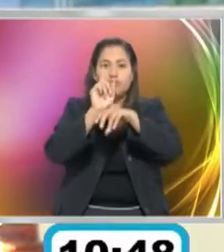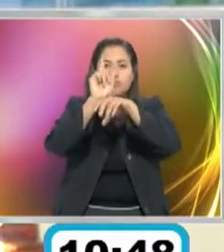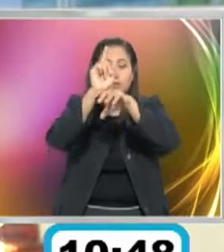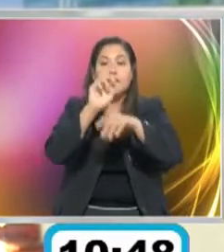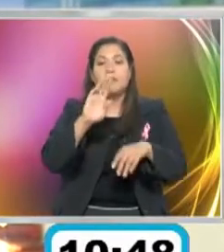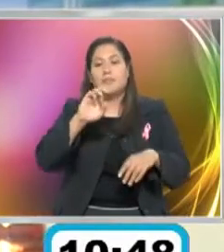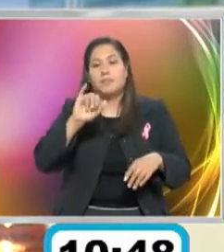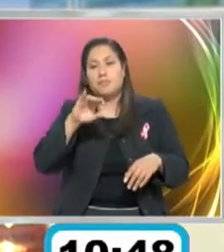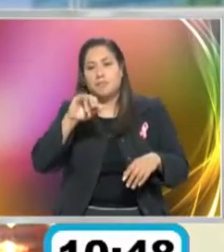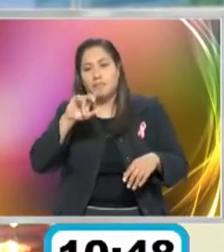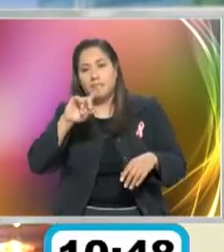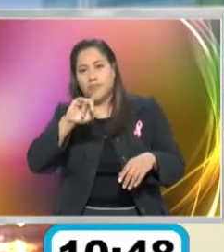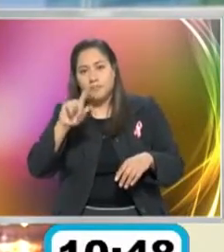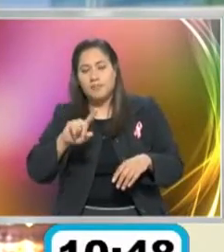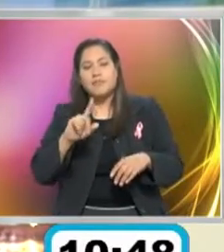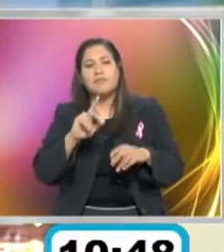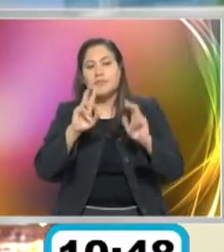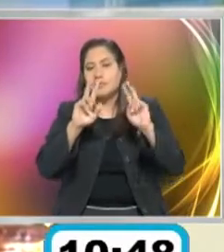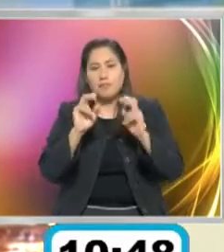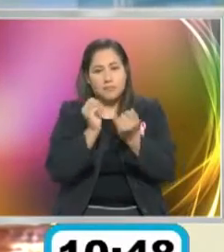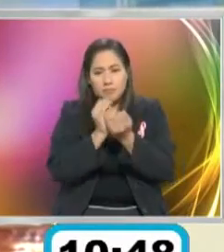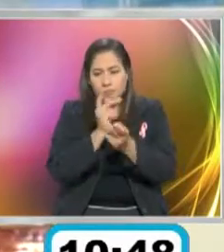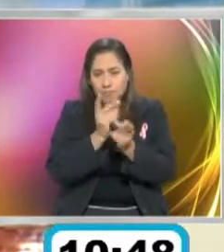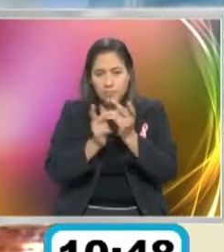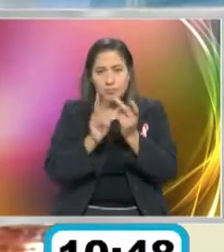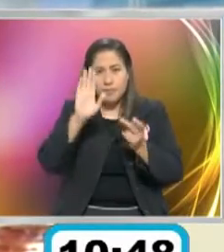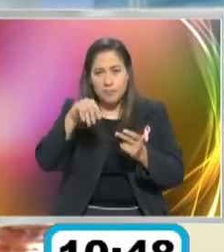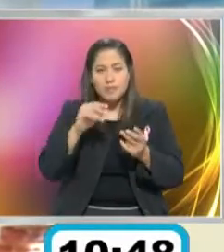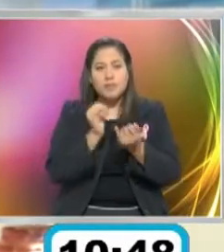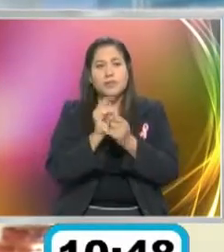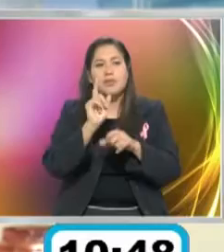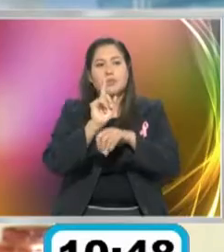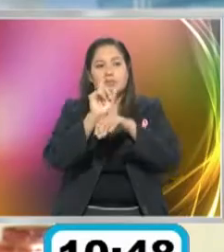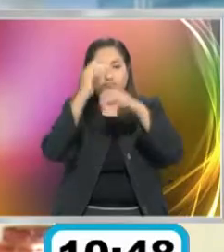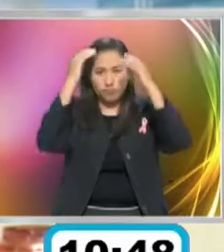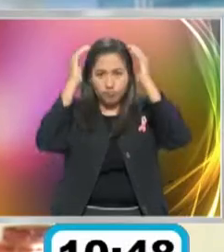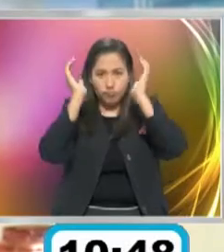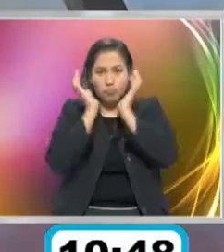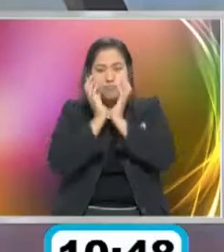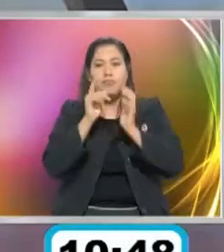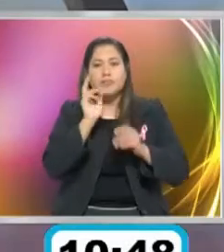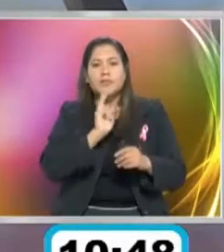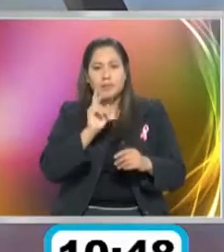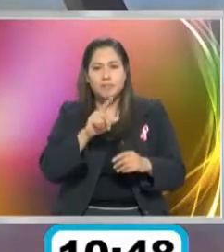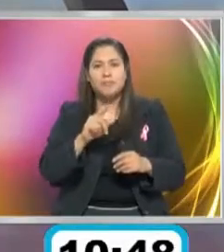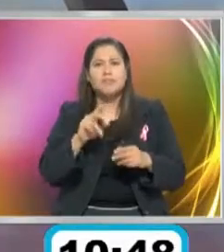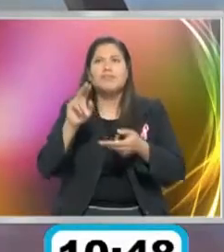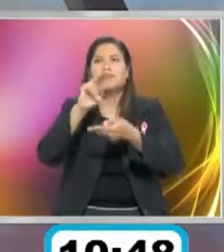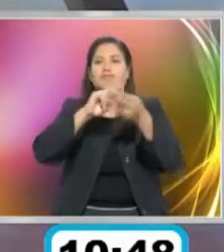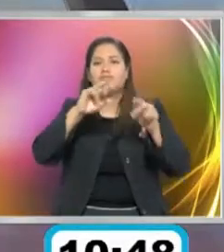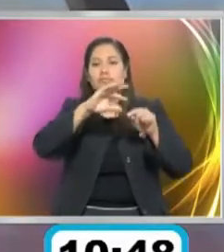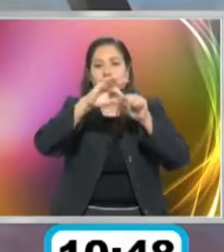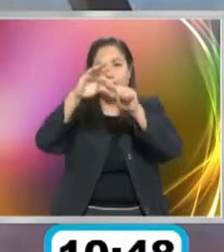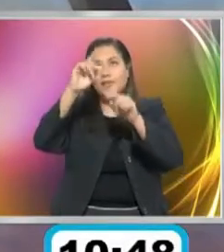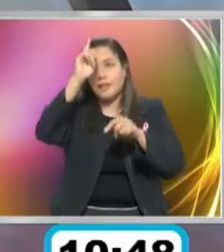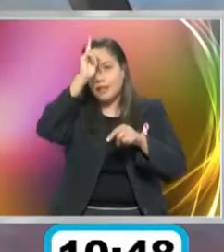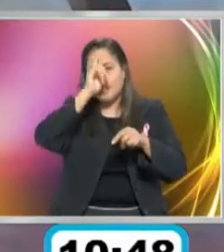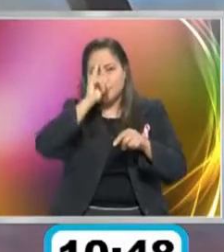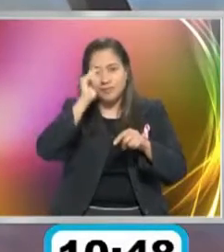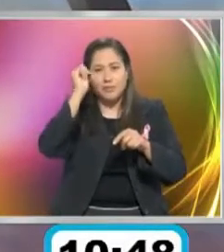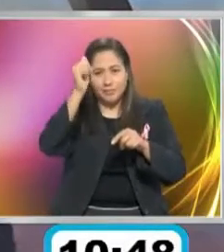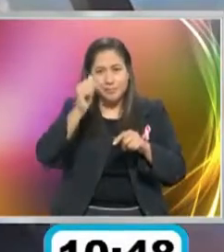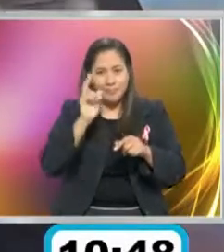el mismo que produjo Ben y Astronauta. Entonces, Pues vamos a ver arráncate qué con tal. Astronauta y llévanos hasta la luna. Hasta la luna.